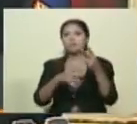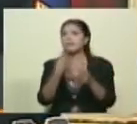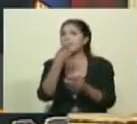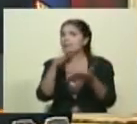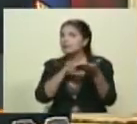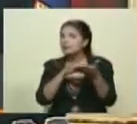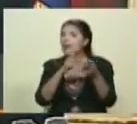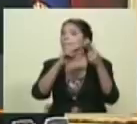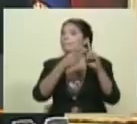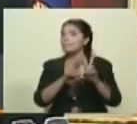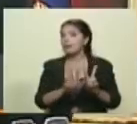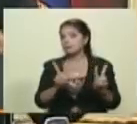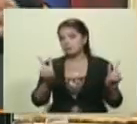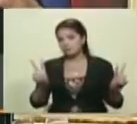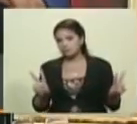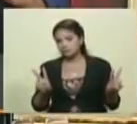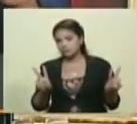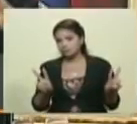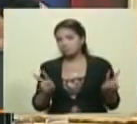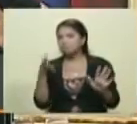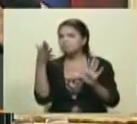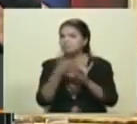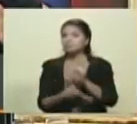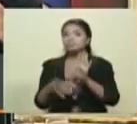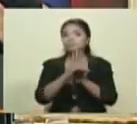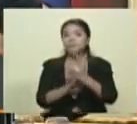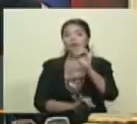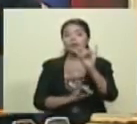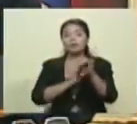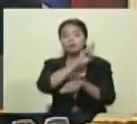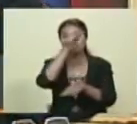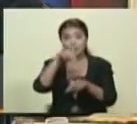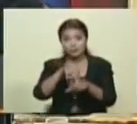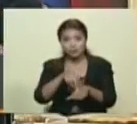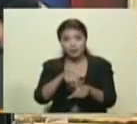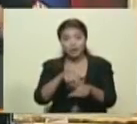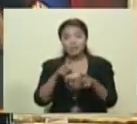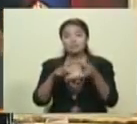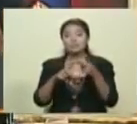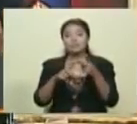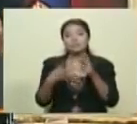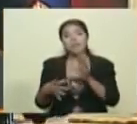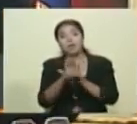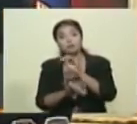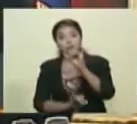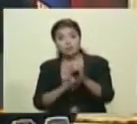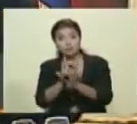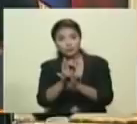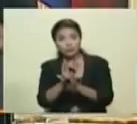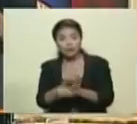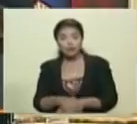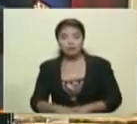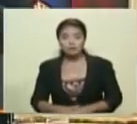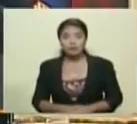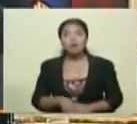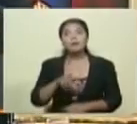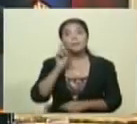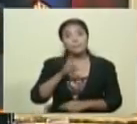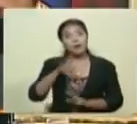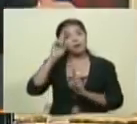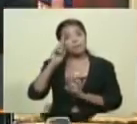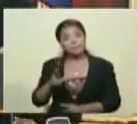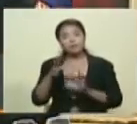paz. En base al derecho nacional, en base al derecho internacional y en base al respeto